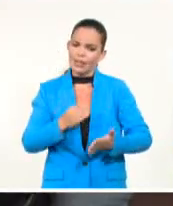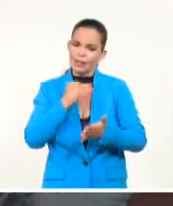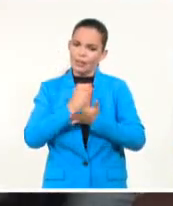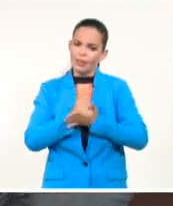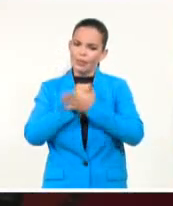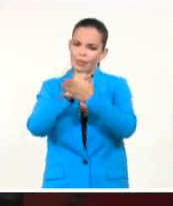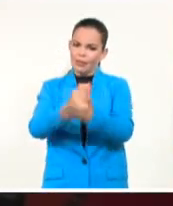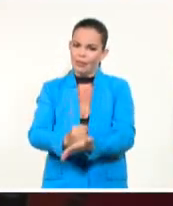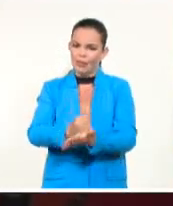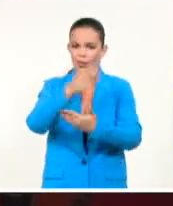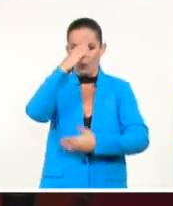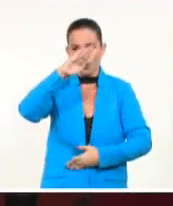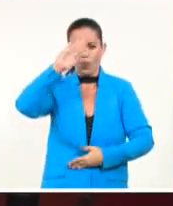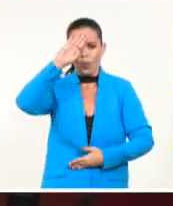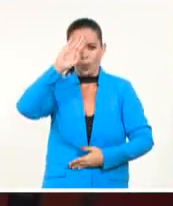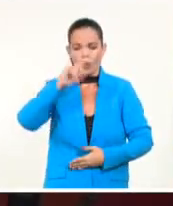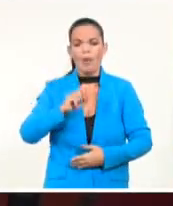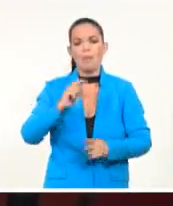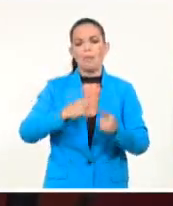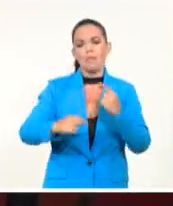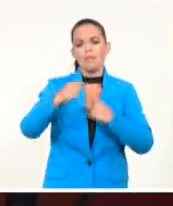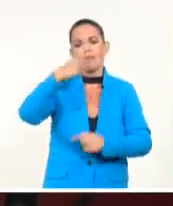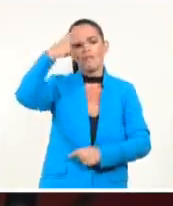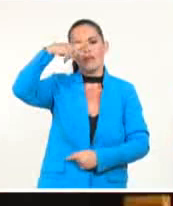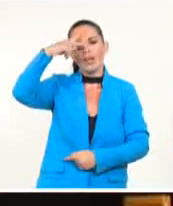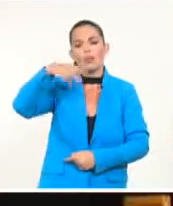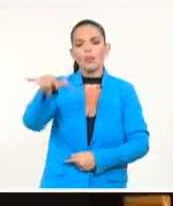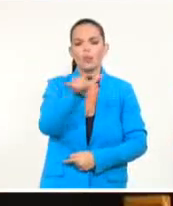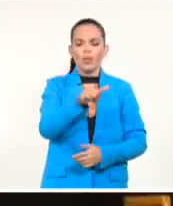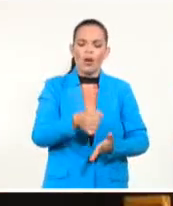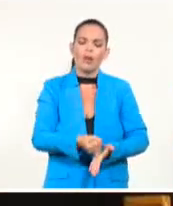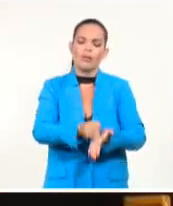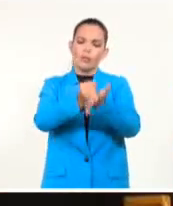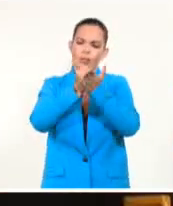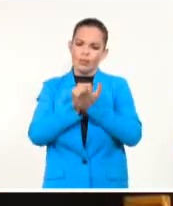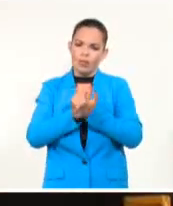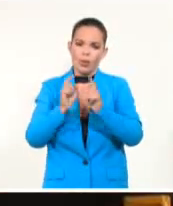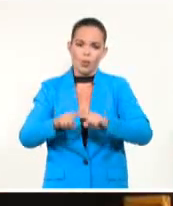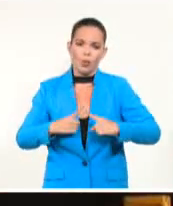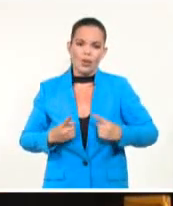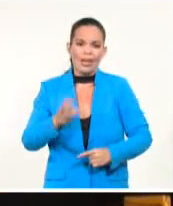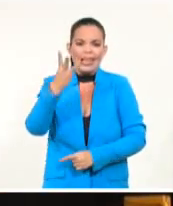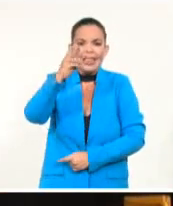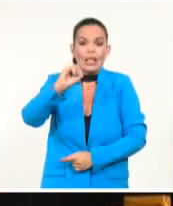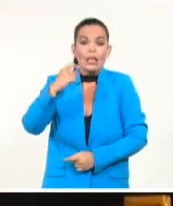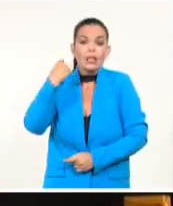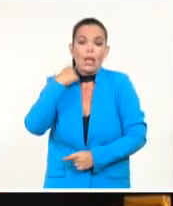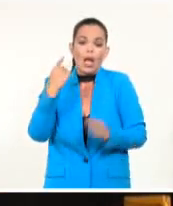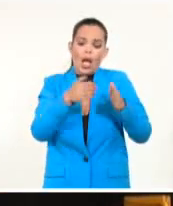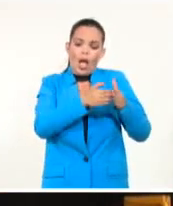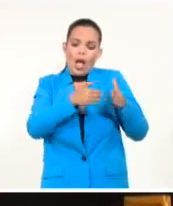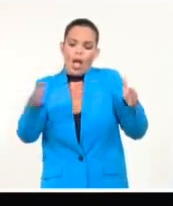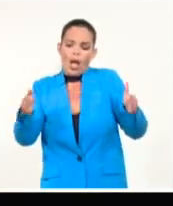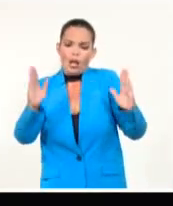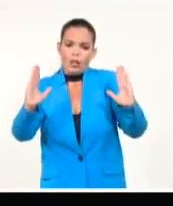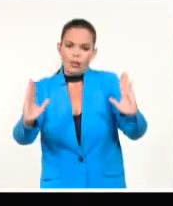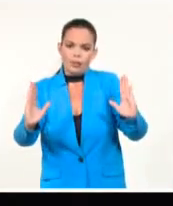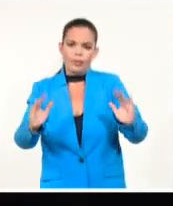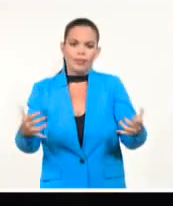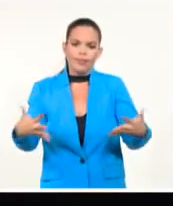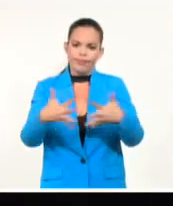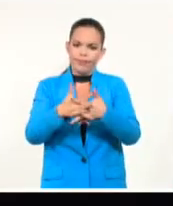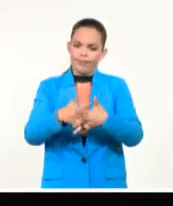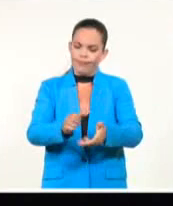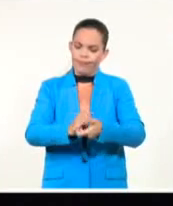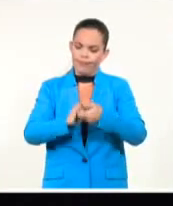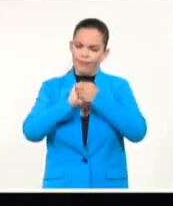Cuba, en especial México, y anunció una intensa jornada para celebrar los 30 años de la institución que convoca este evento. En la